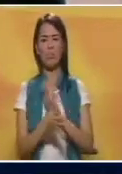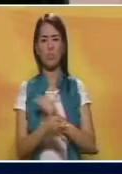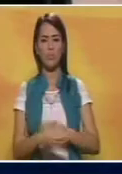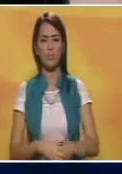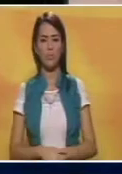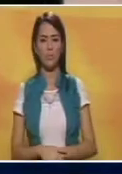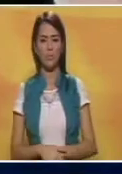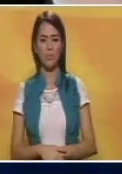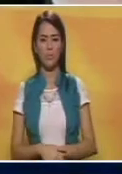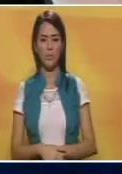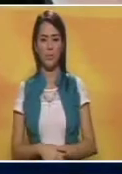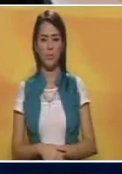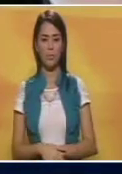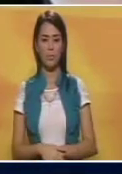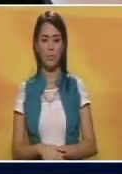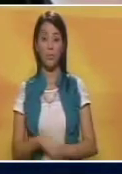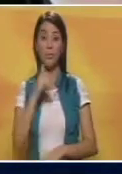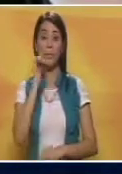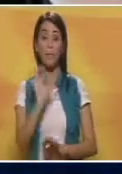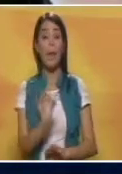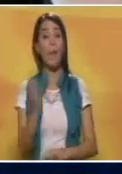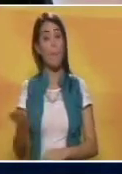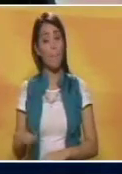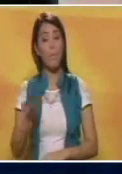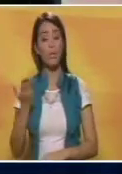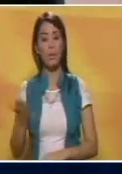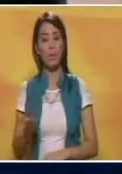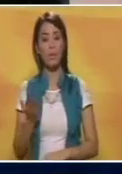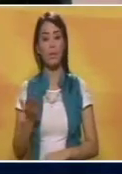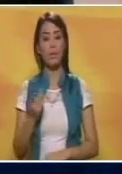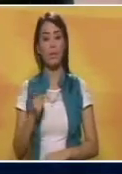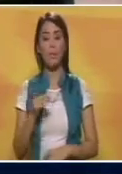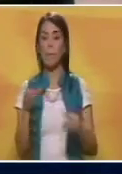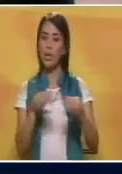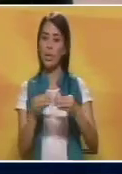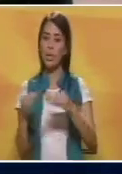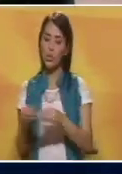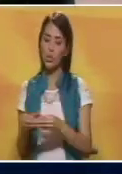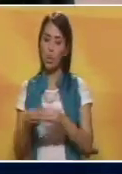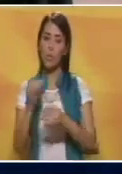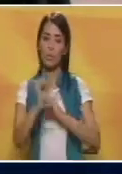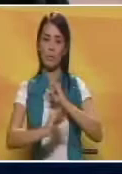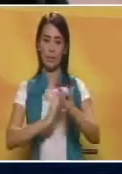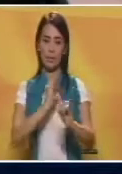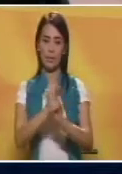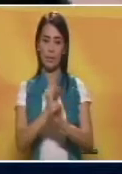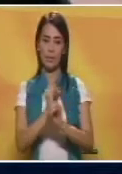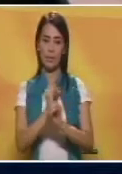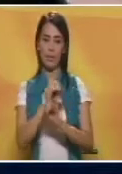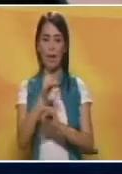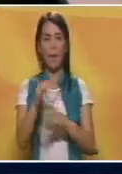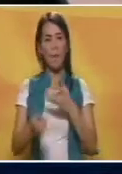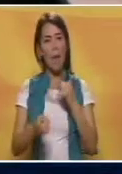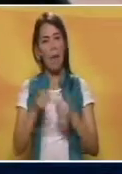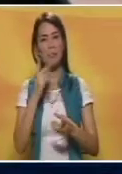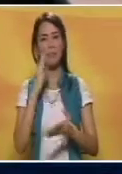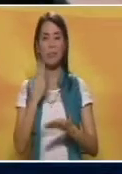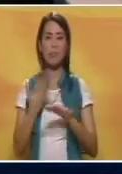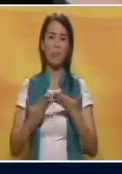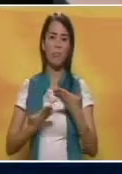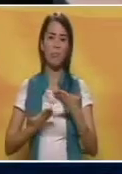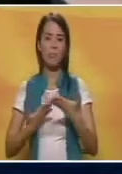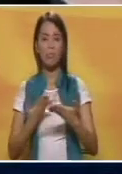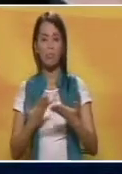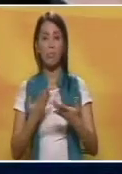un empuje importante y un incentivo para que los organismos internacionales que en ocasiones son lentos podamos nosotros